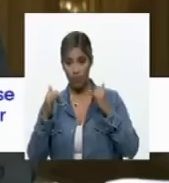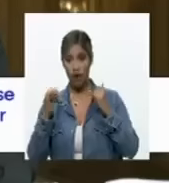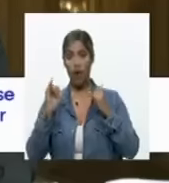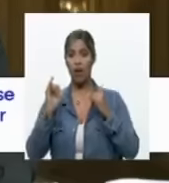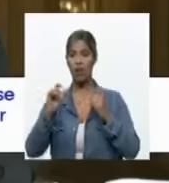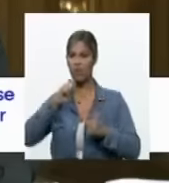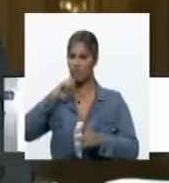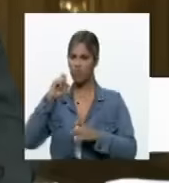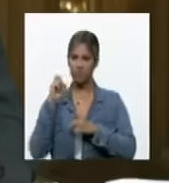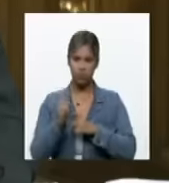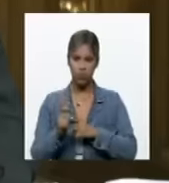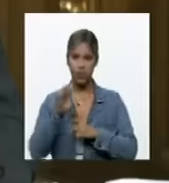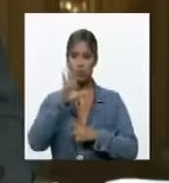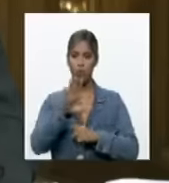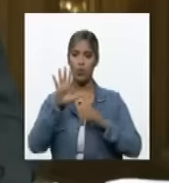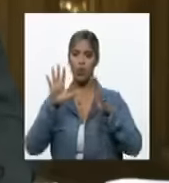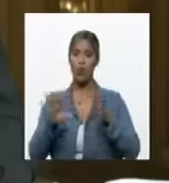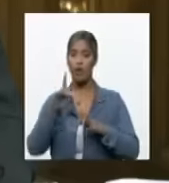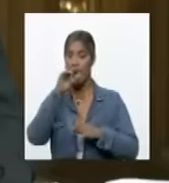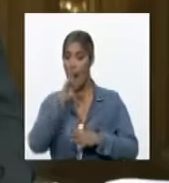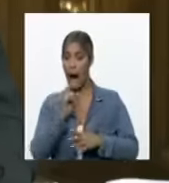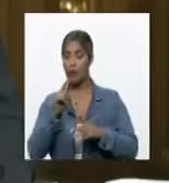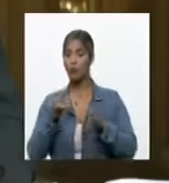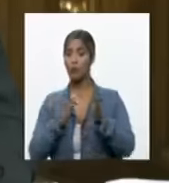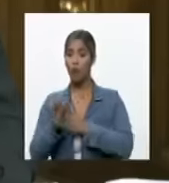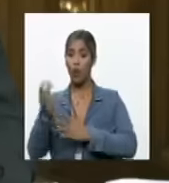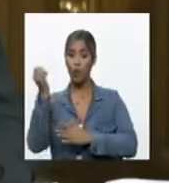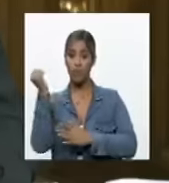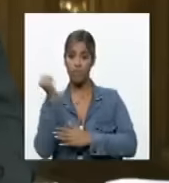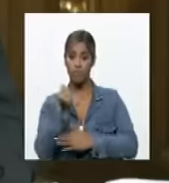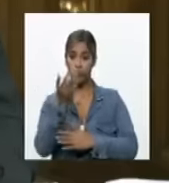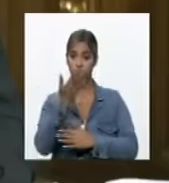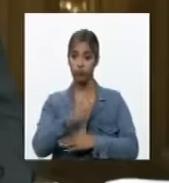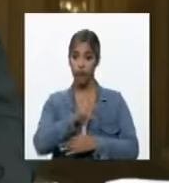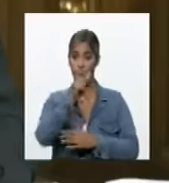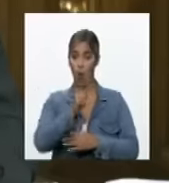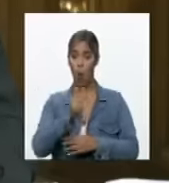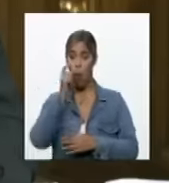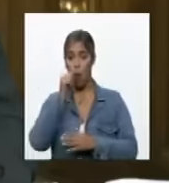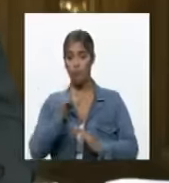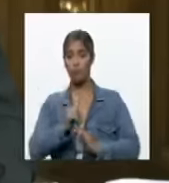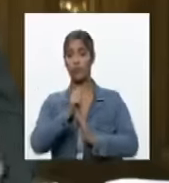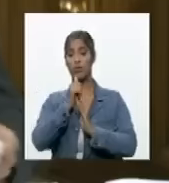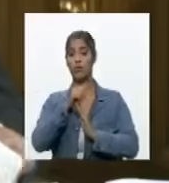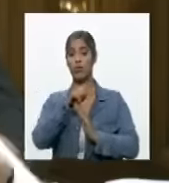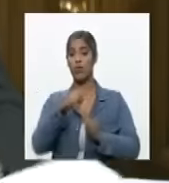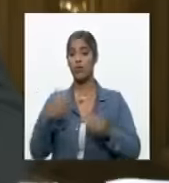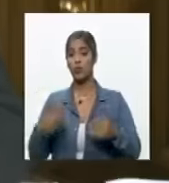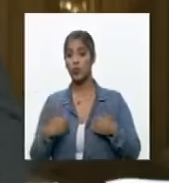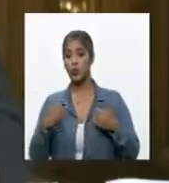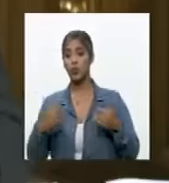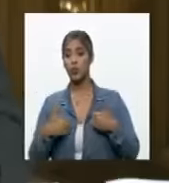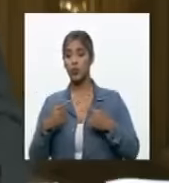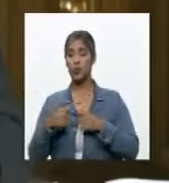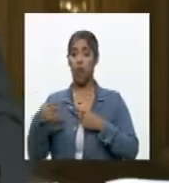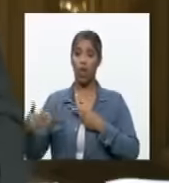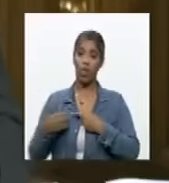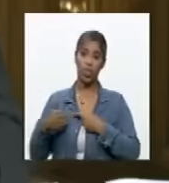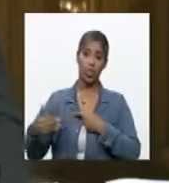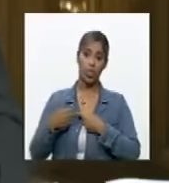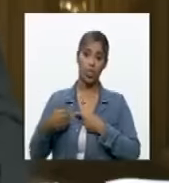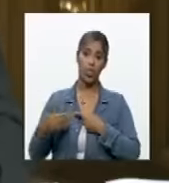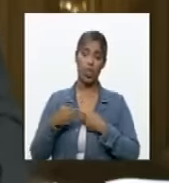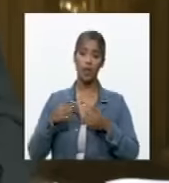59 años del vil asesinato contra el líder y sindicalista Alberto Loera, quien fue víctima de la represión, la persecución